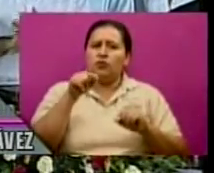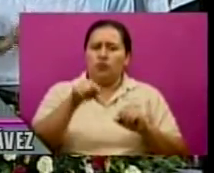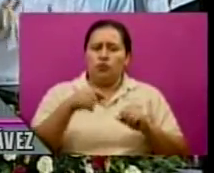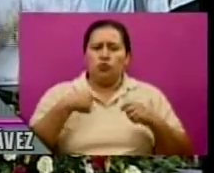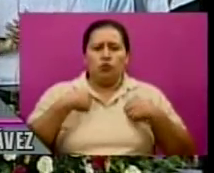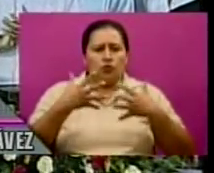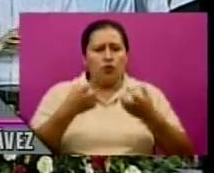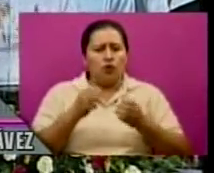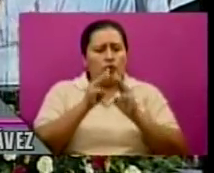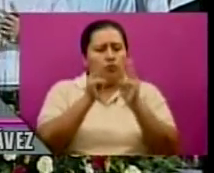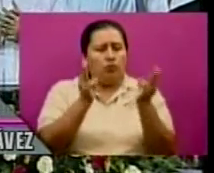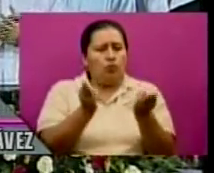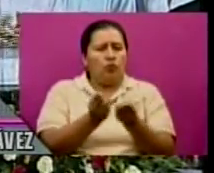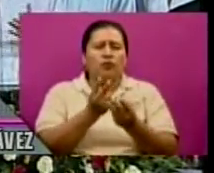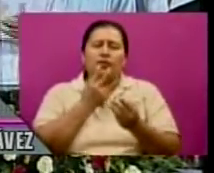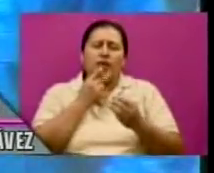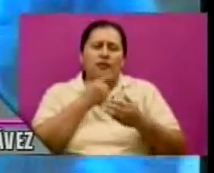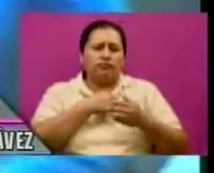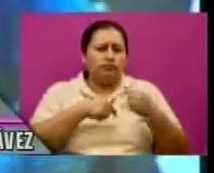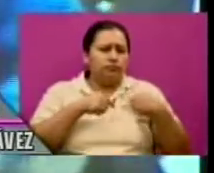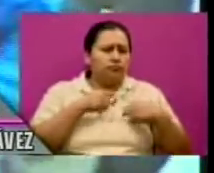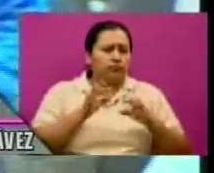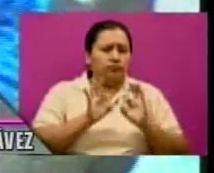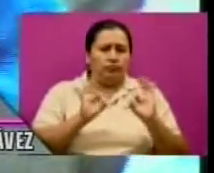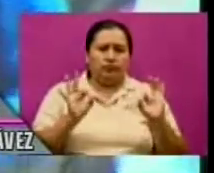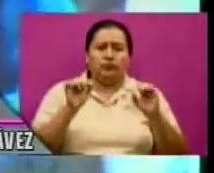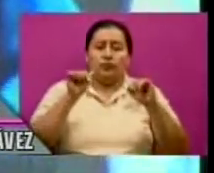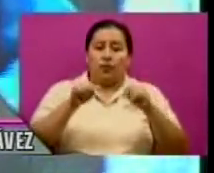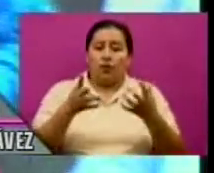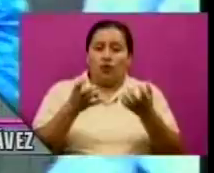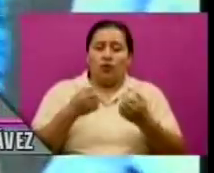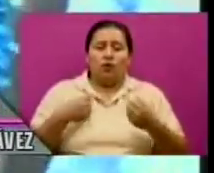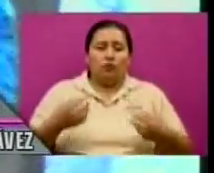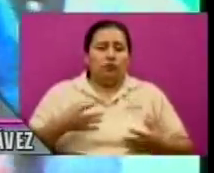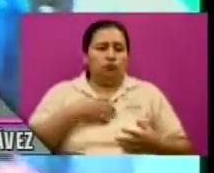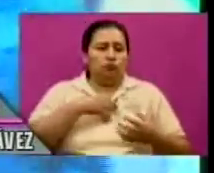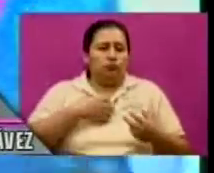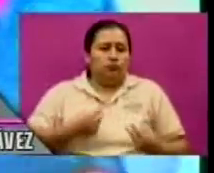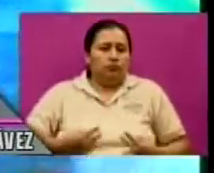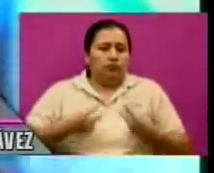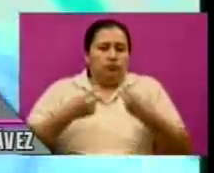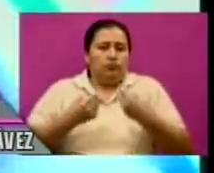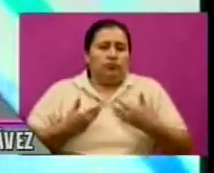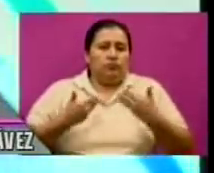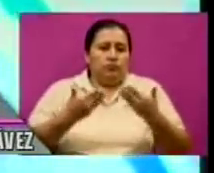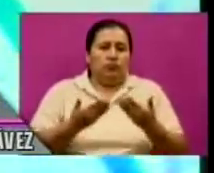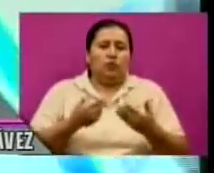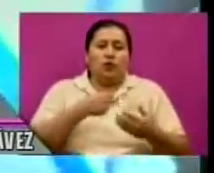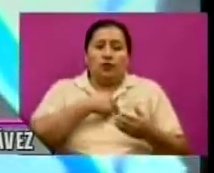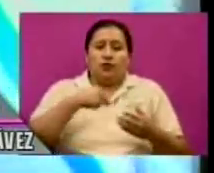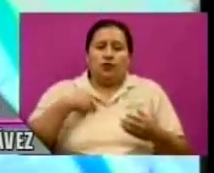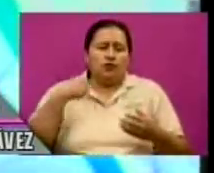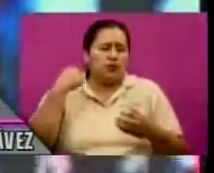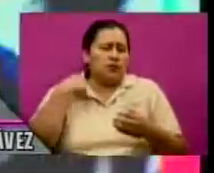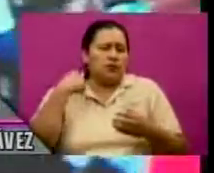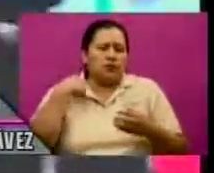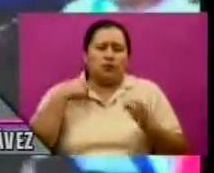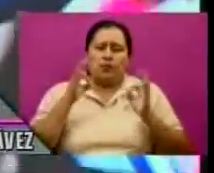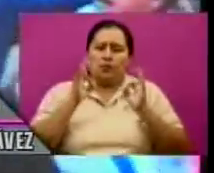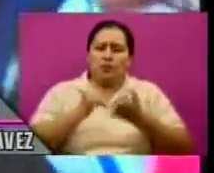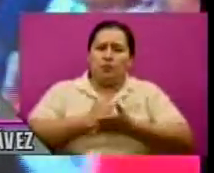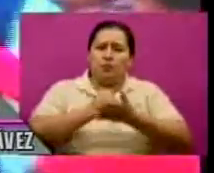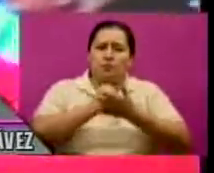Yo quiero un mundo sin heridas, yo quiero aprovechar mi vida, haciendo siempre, siempre el